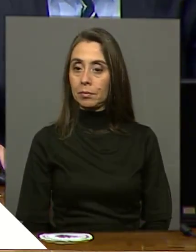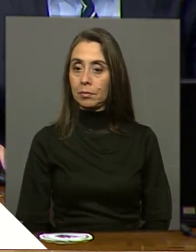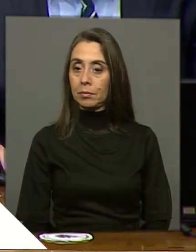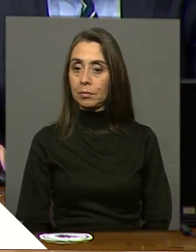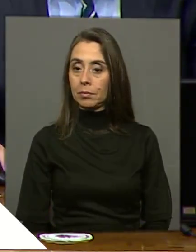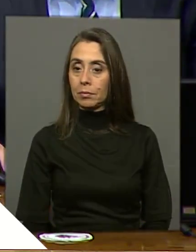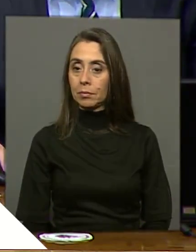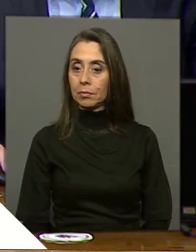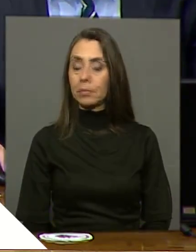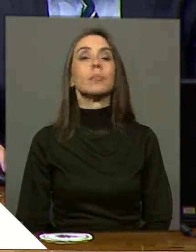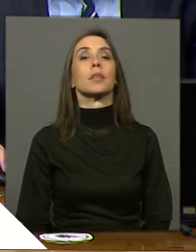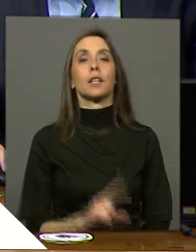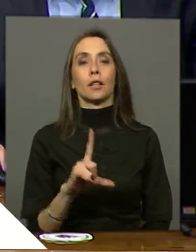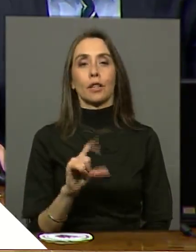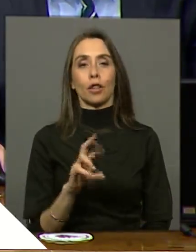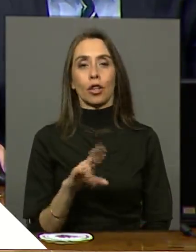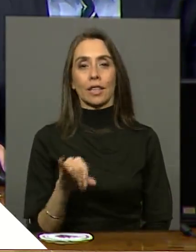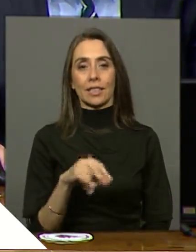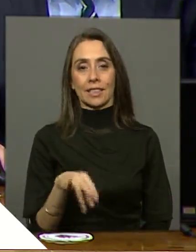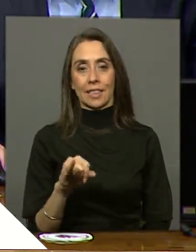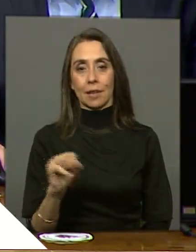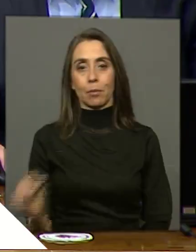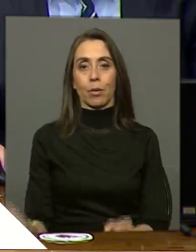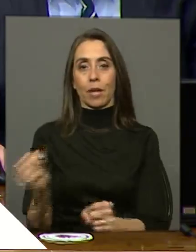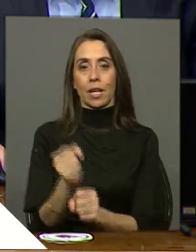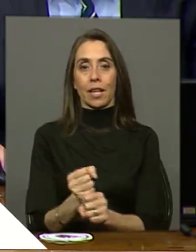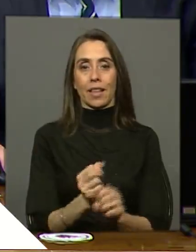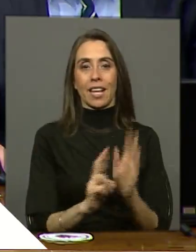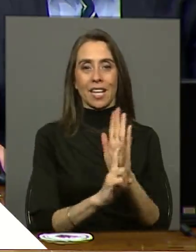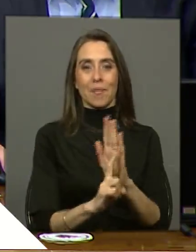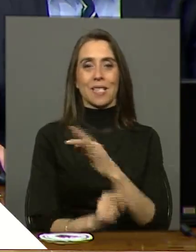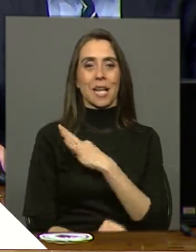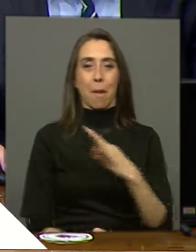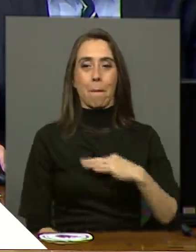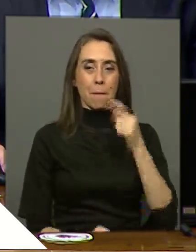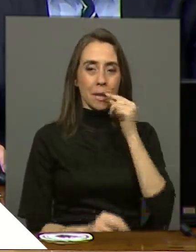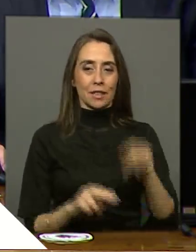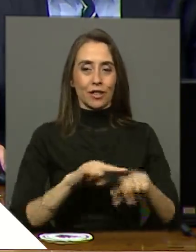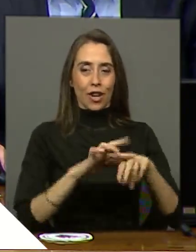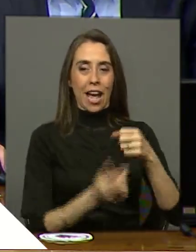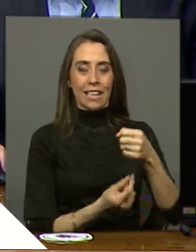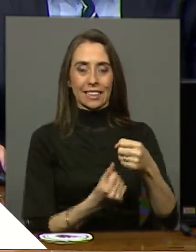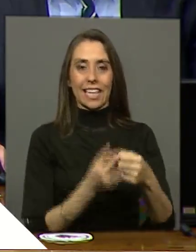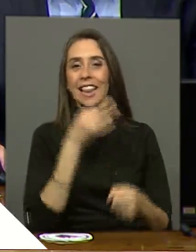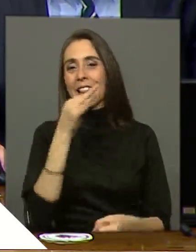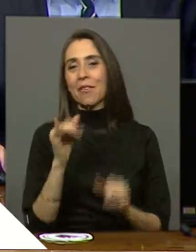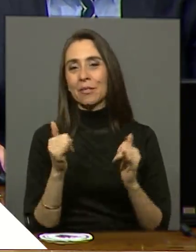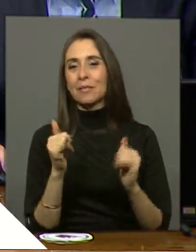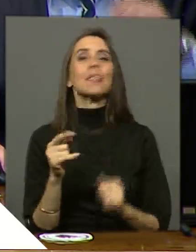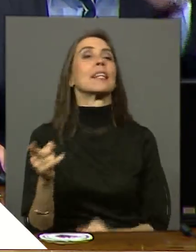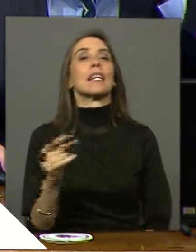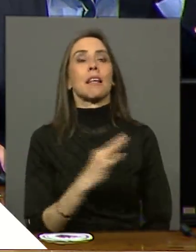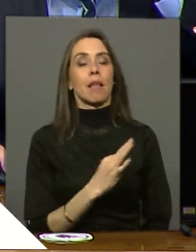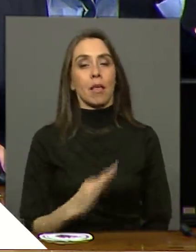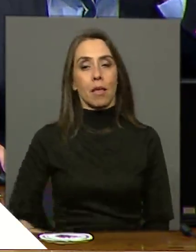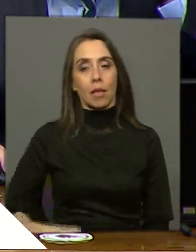El diputado Lorenzini está en condiciones de representar al Ministro de Hacienda, pero vamos. Diputado Venegas, le ofrezco...